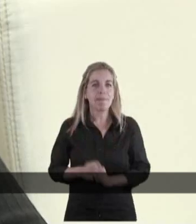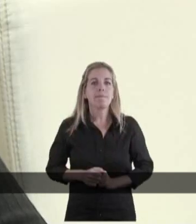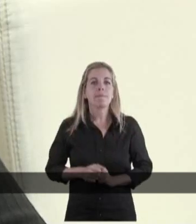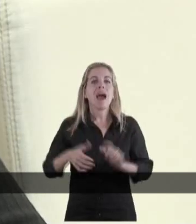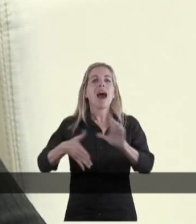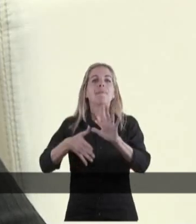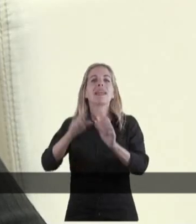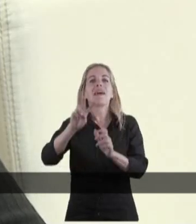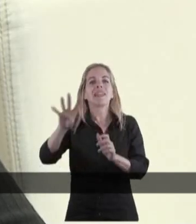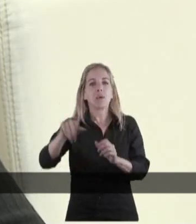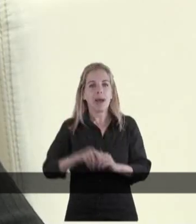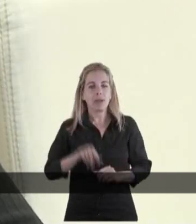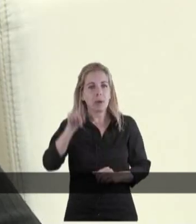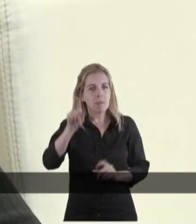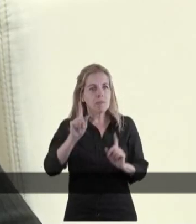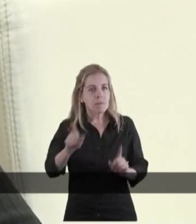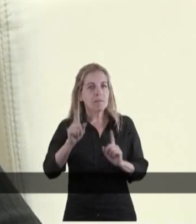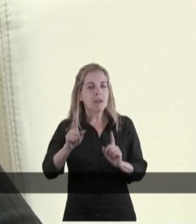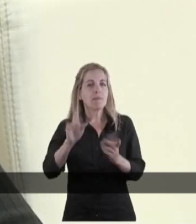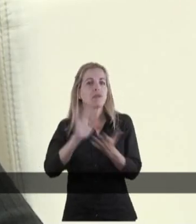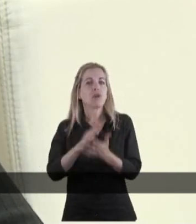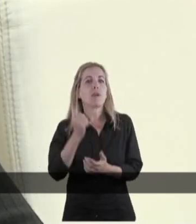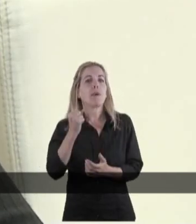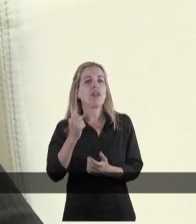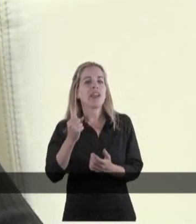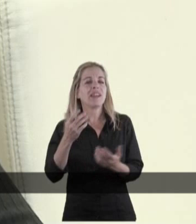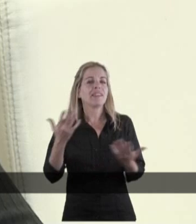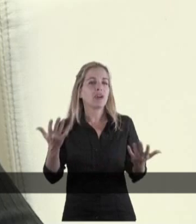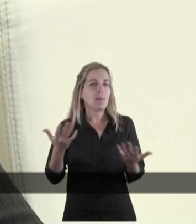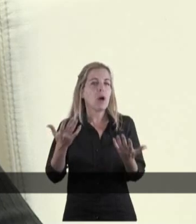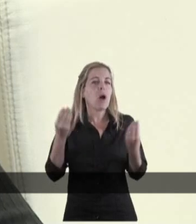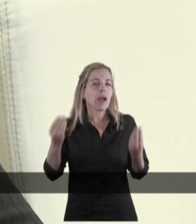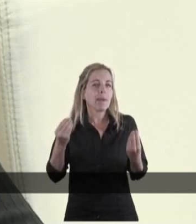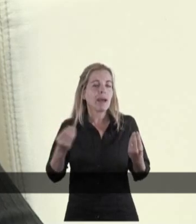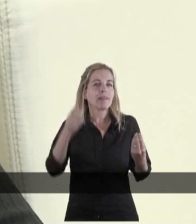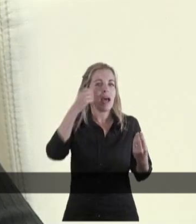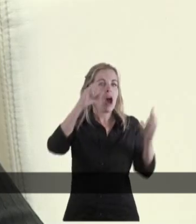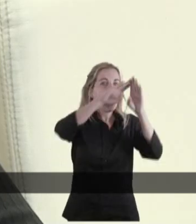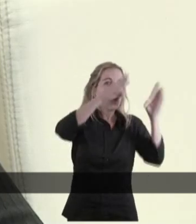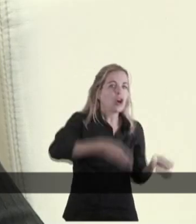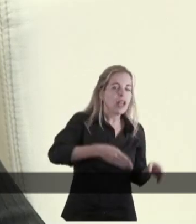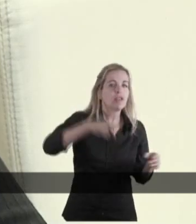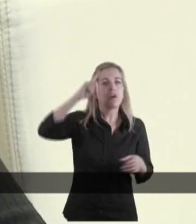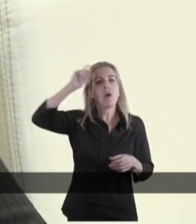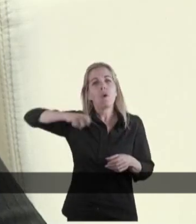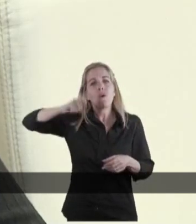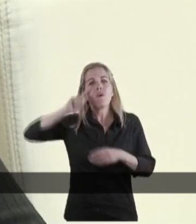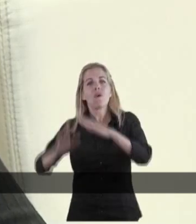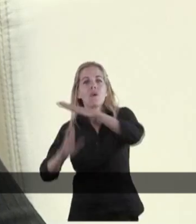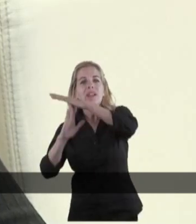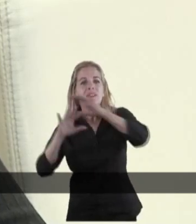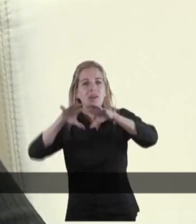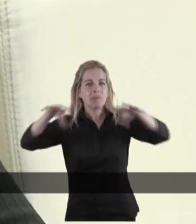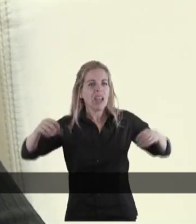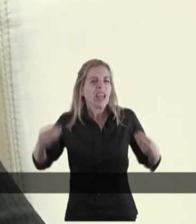en el marco del conflicto de poderes que se está dando por el Consejo de la Magistratura entre la Corte y el Congreso, ¿qué opina el presidente sobre